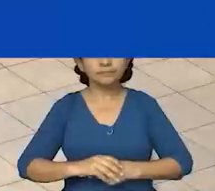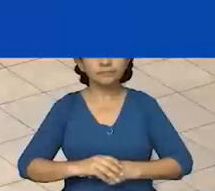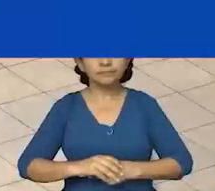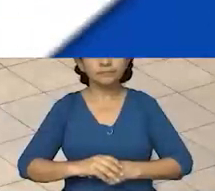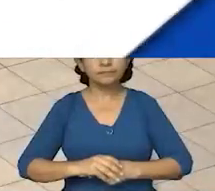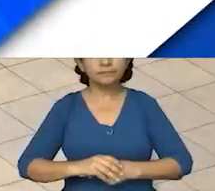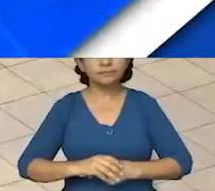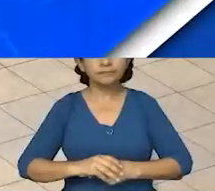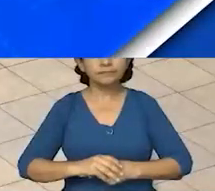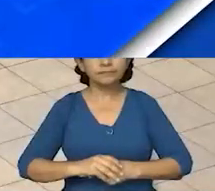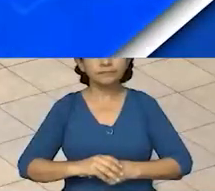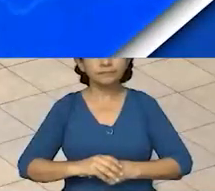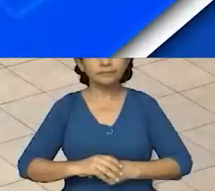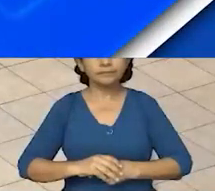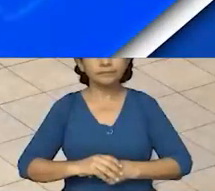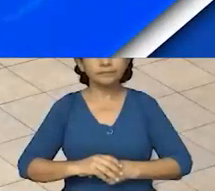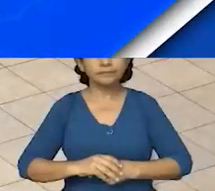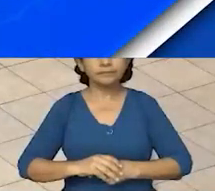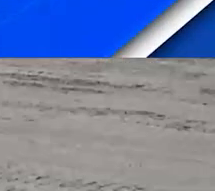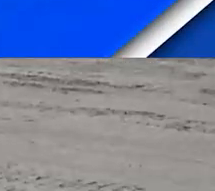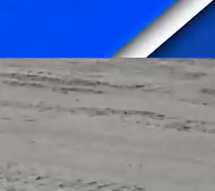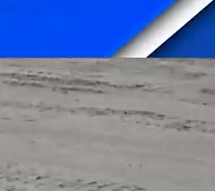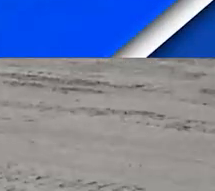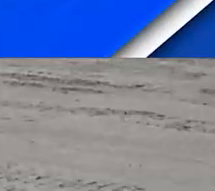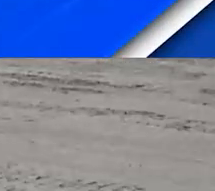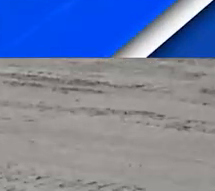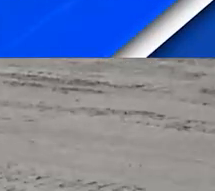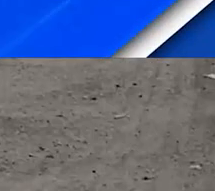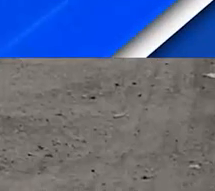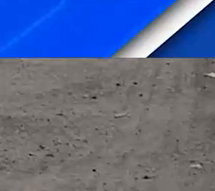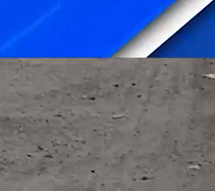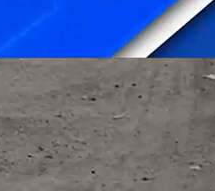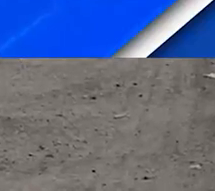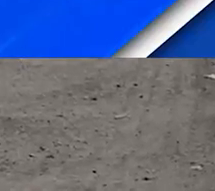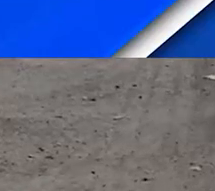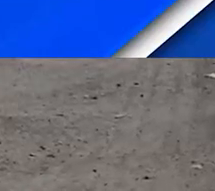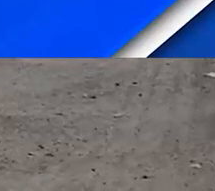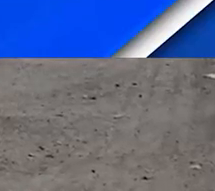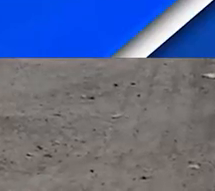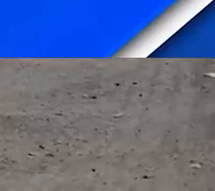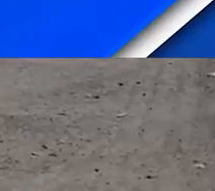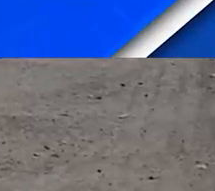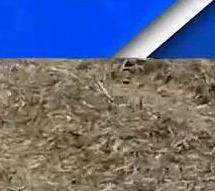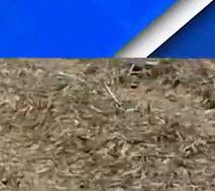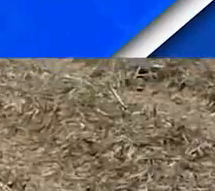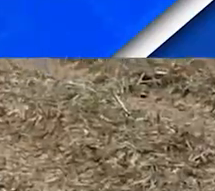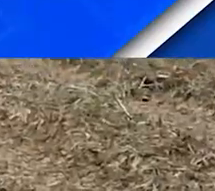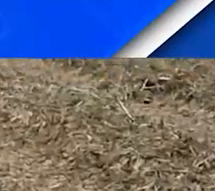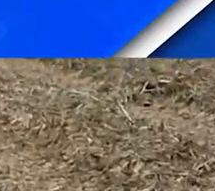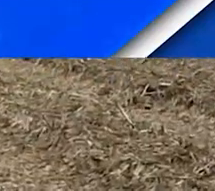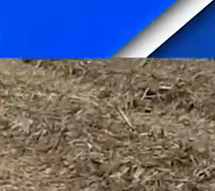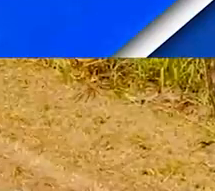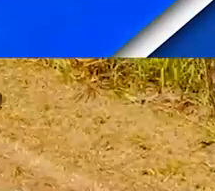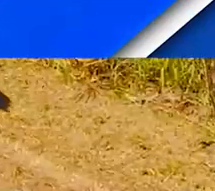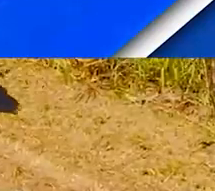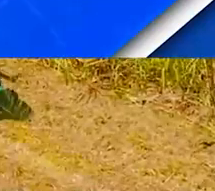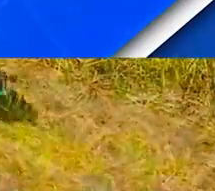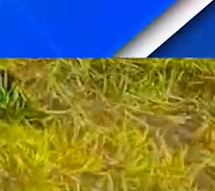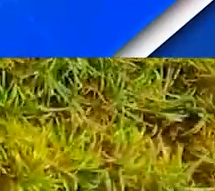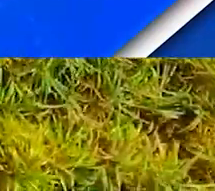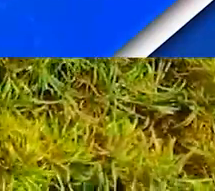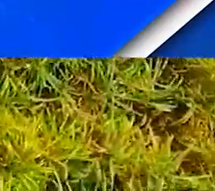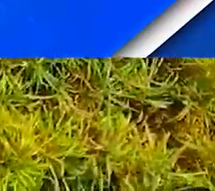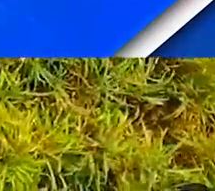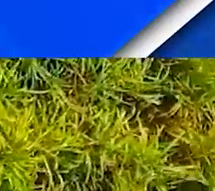La Asamblea Nacional aprobó el decreto legislativo de las modificaciones al Convenio Internacional del Azúcar